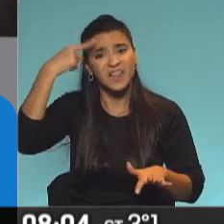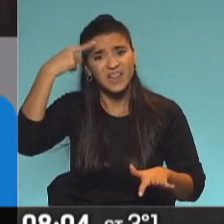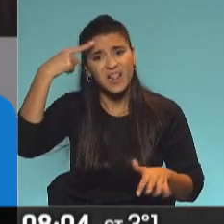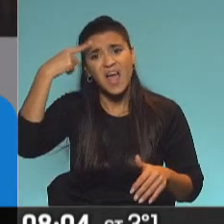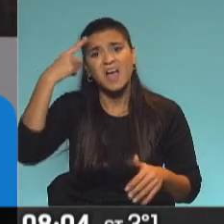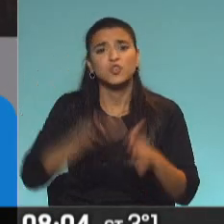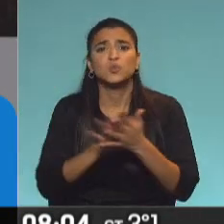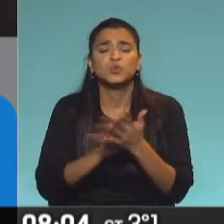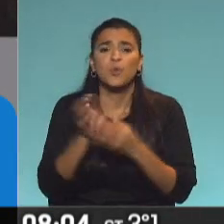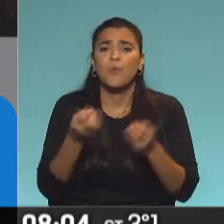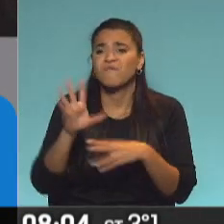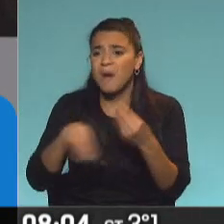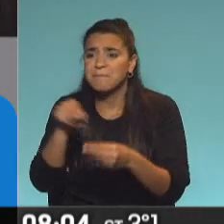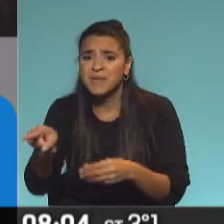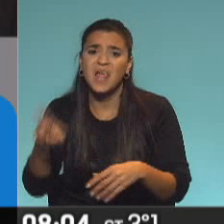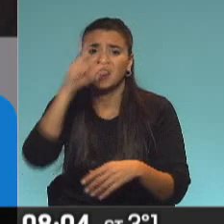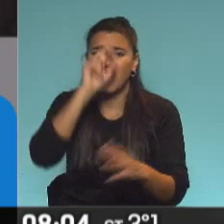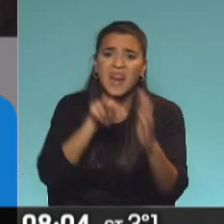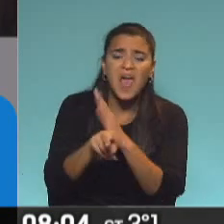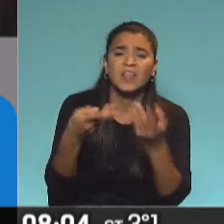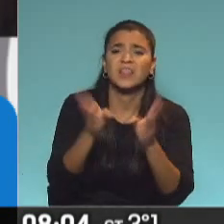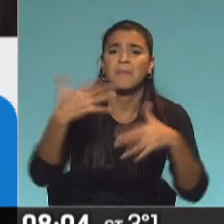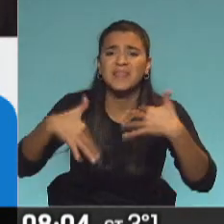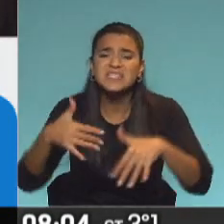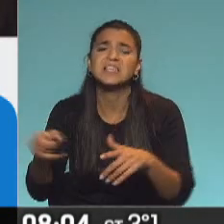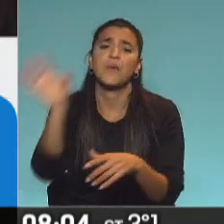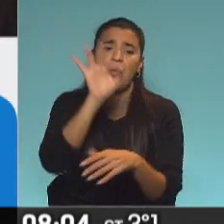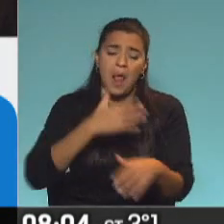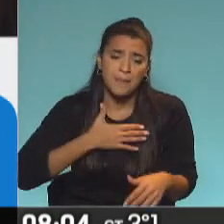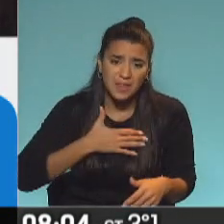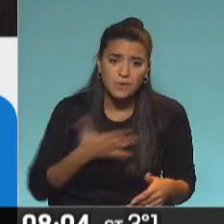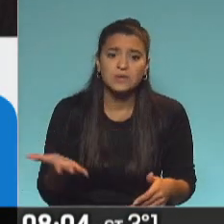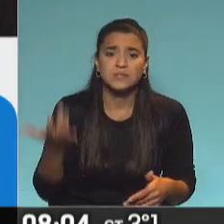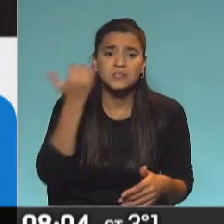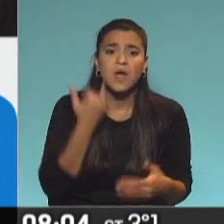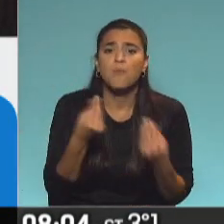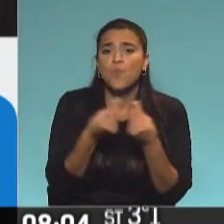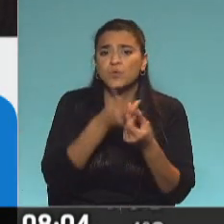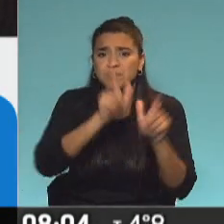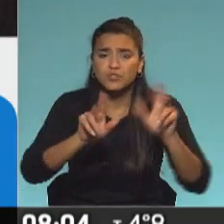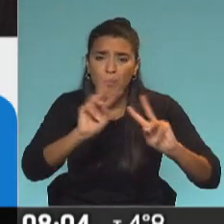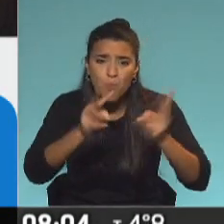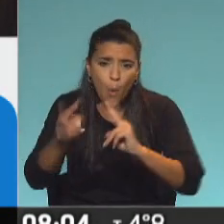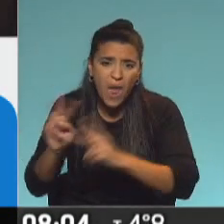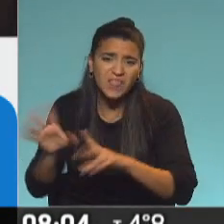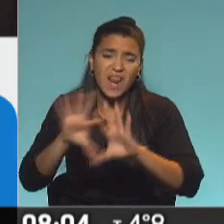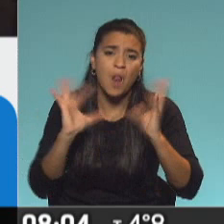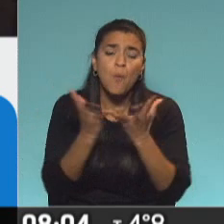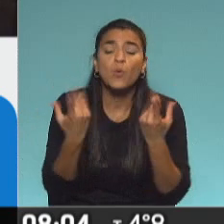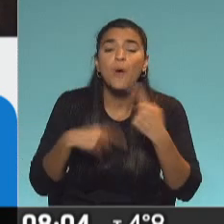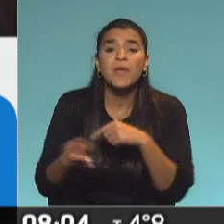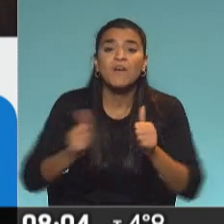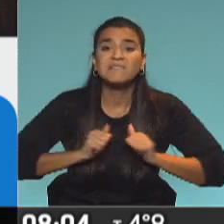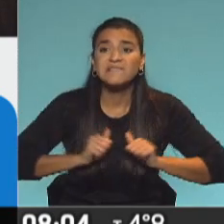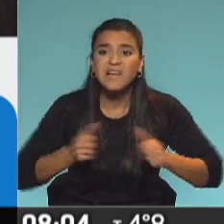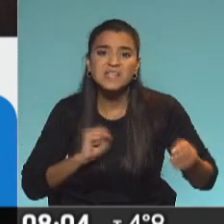una solución porque tiene un familiar internado en terapia intensiva? Lamentablemente ya hay que contar muchas víctimas fatales en todo el mundo, pero la